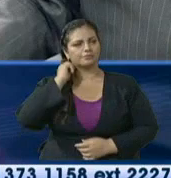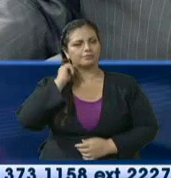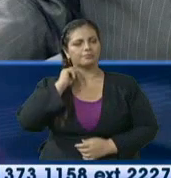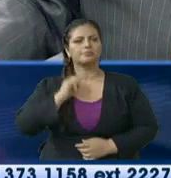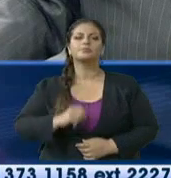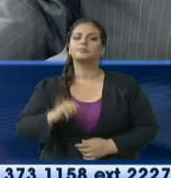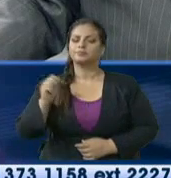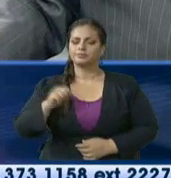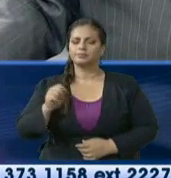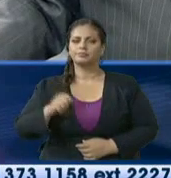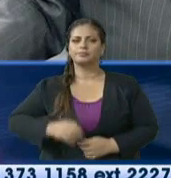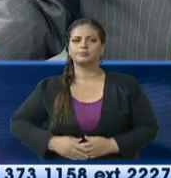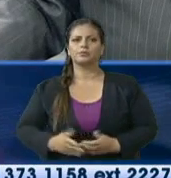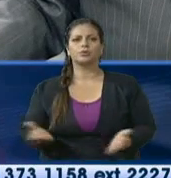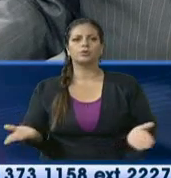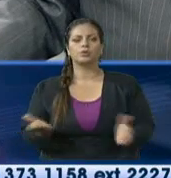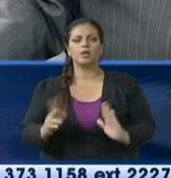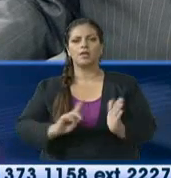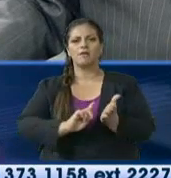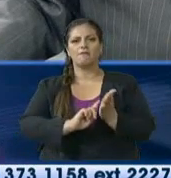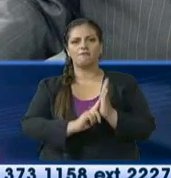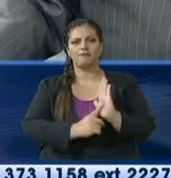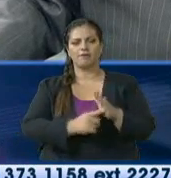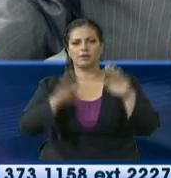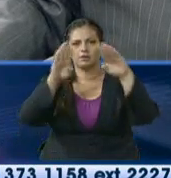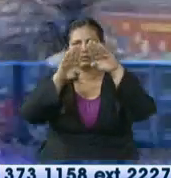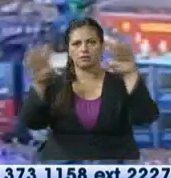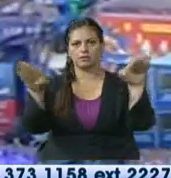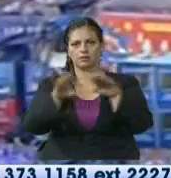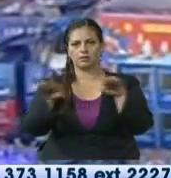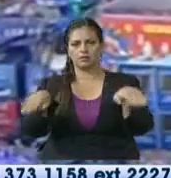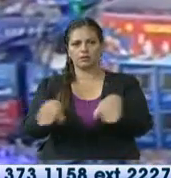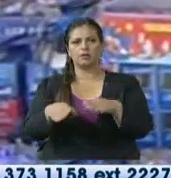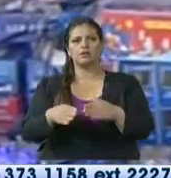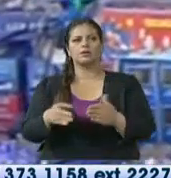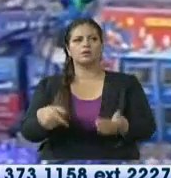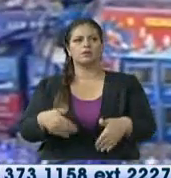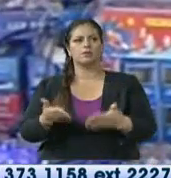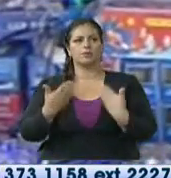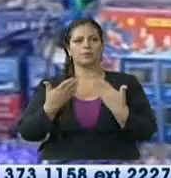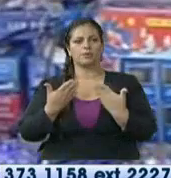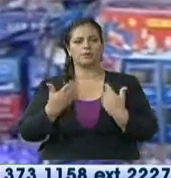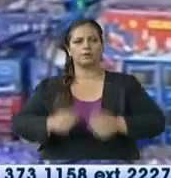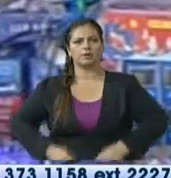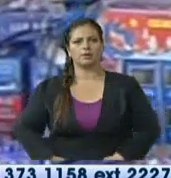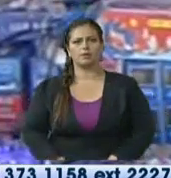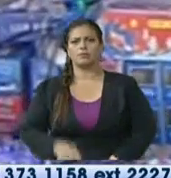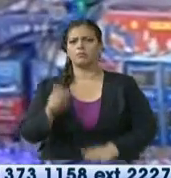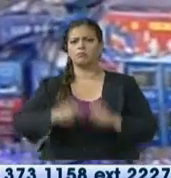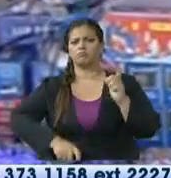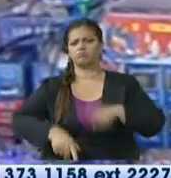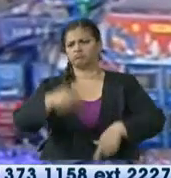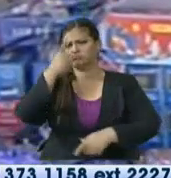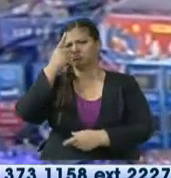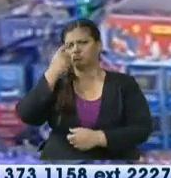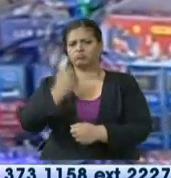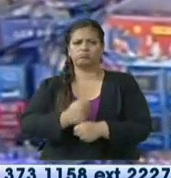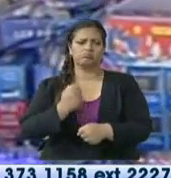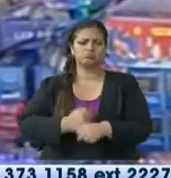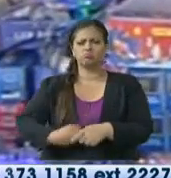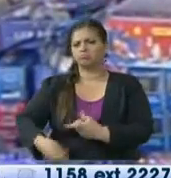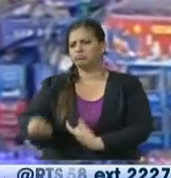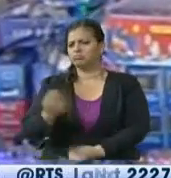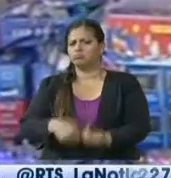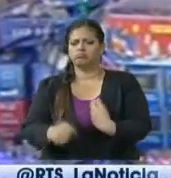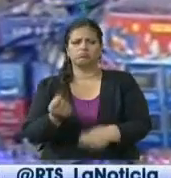estoy acá en otra feria navideña que tiene Guayaquil, porque cada vez son más los comerciantes que están apostando justamente en esta época